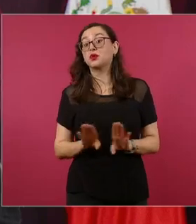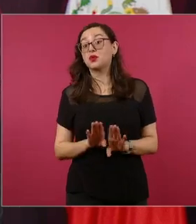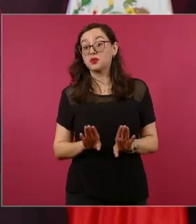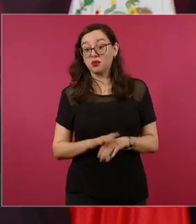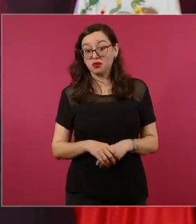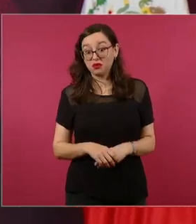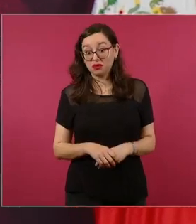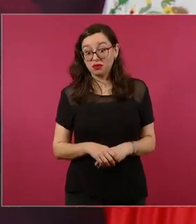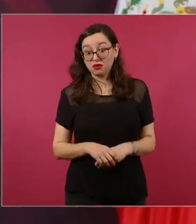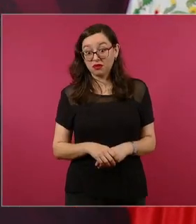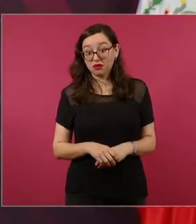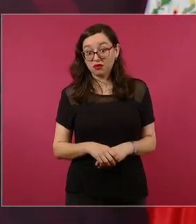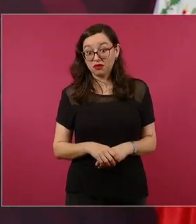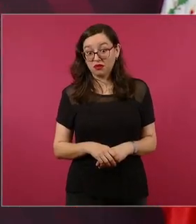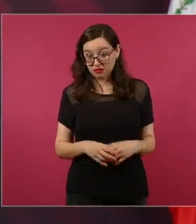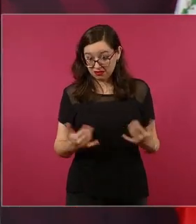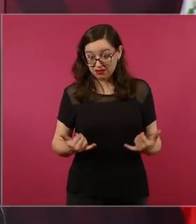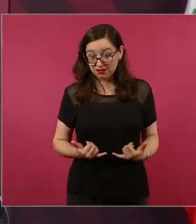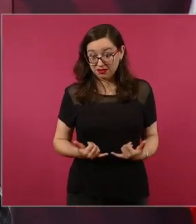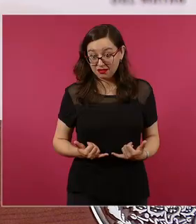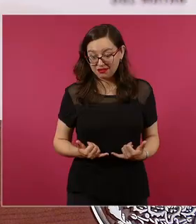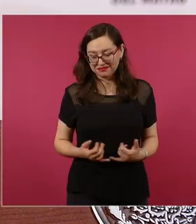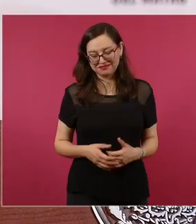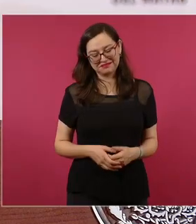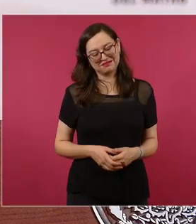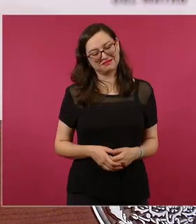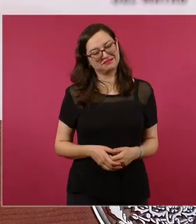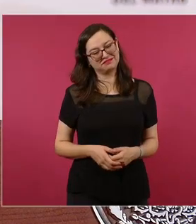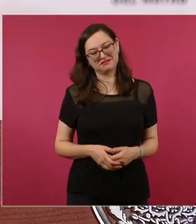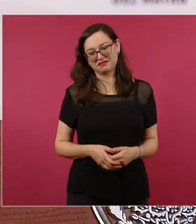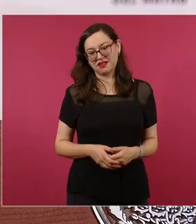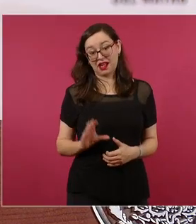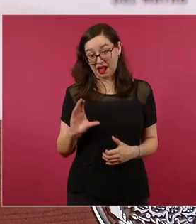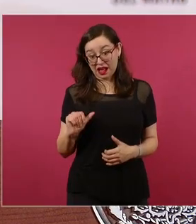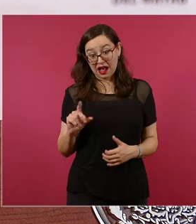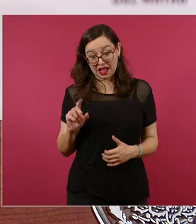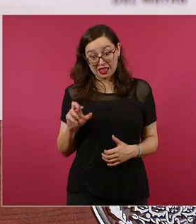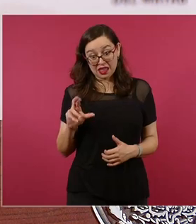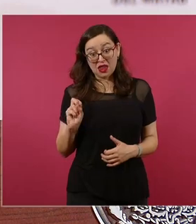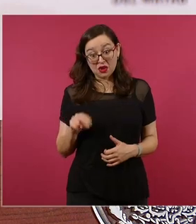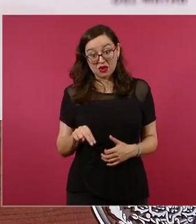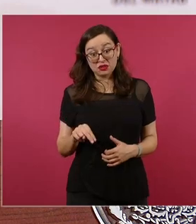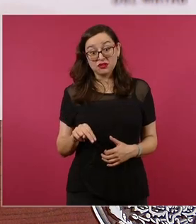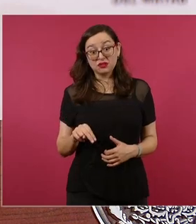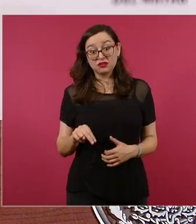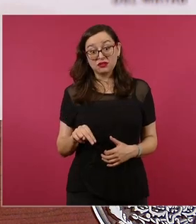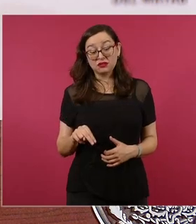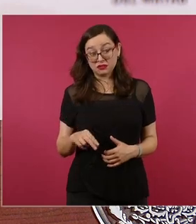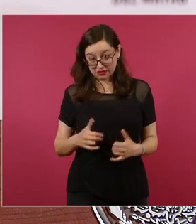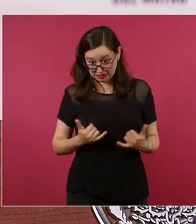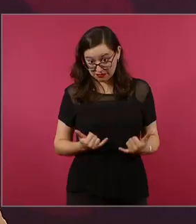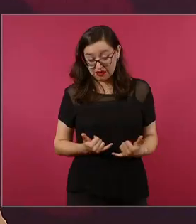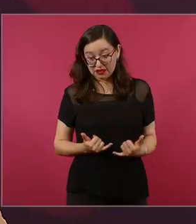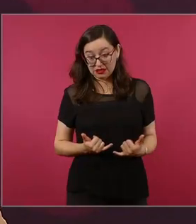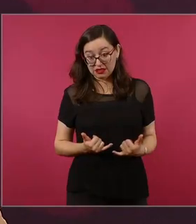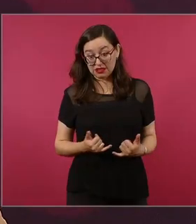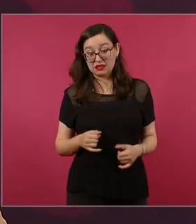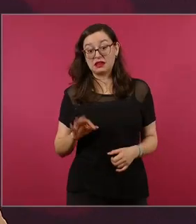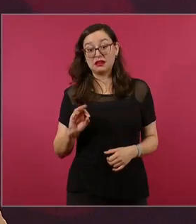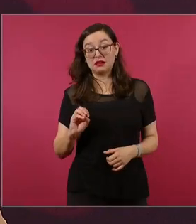actuaban así con Felipe Calderón, actuaban así con